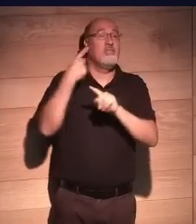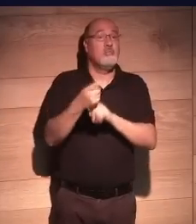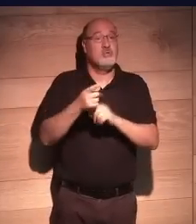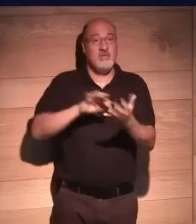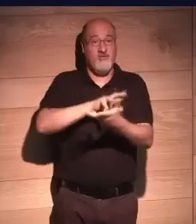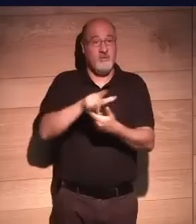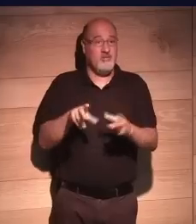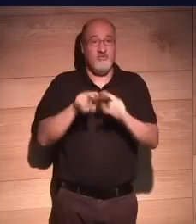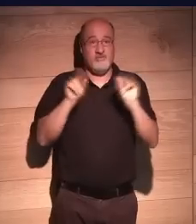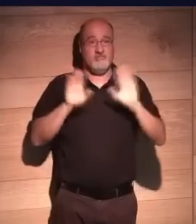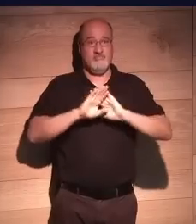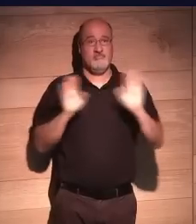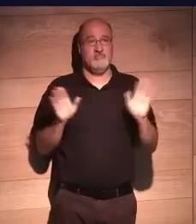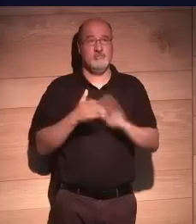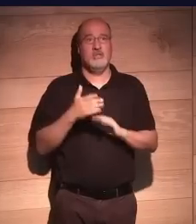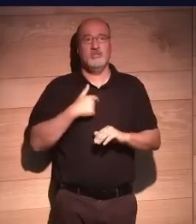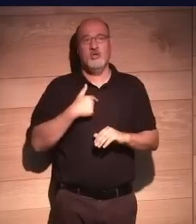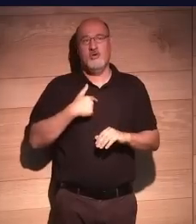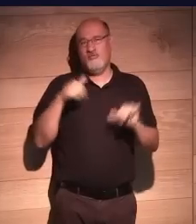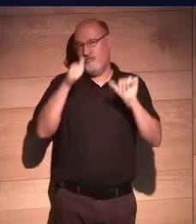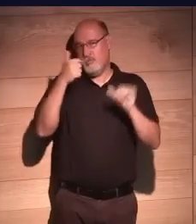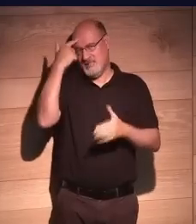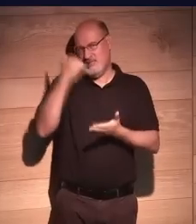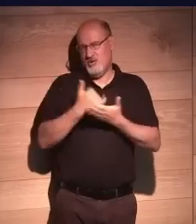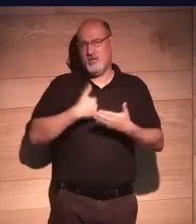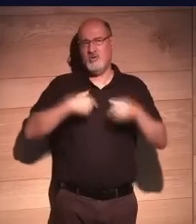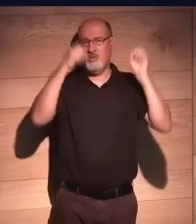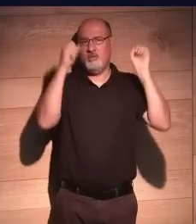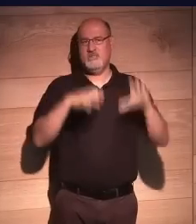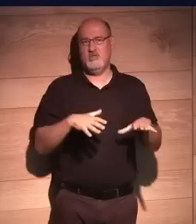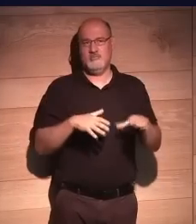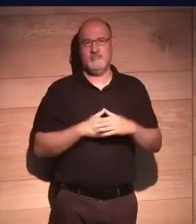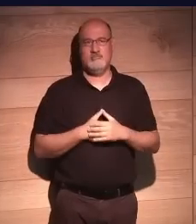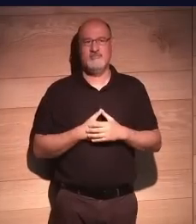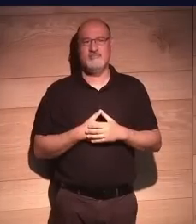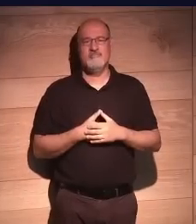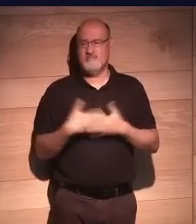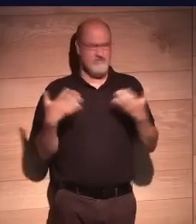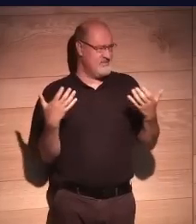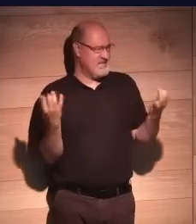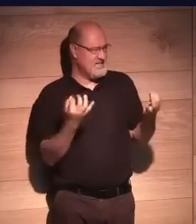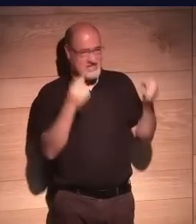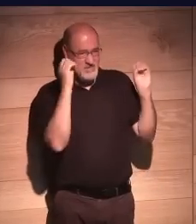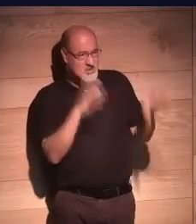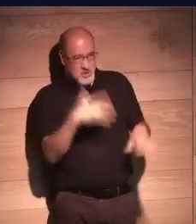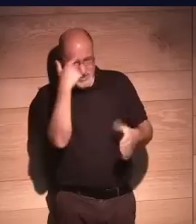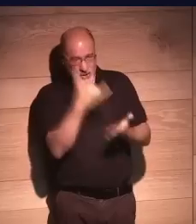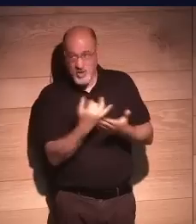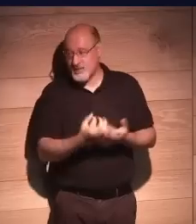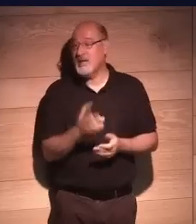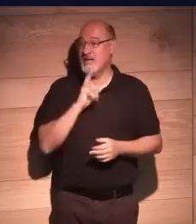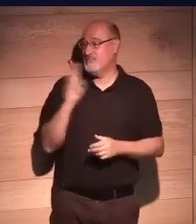yo dimití psicológicamente. ¿Qué es eso? Pues